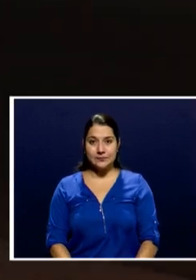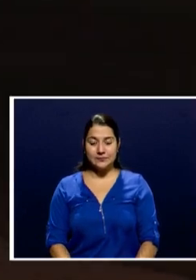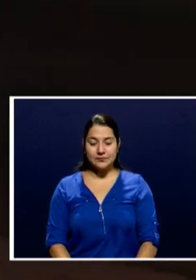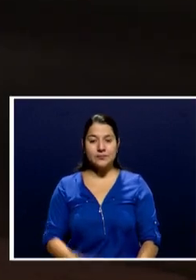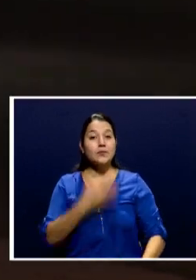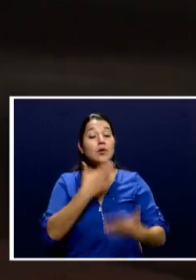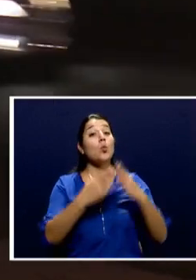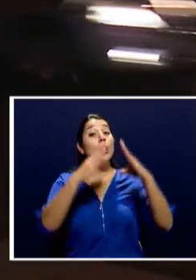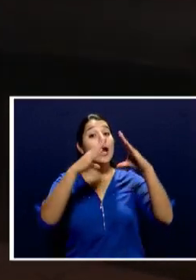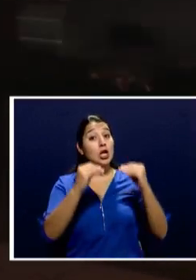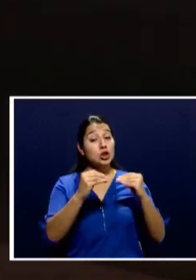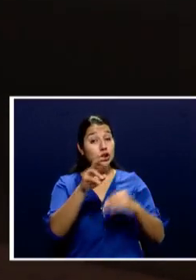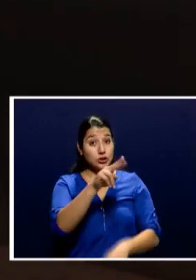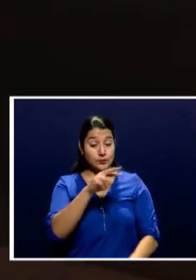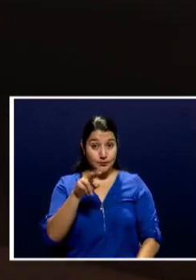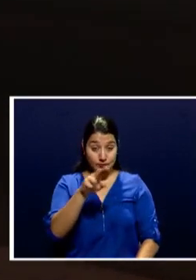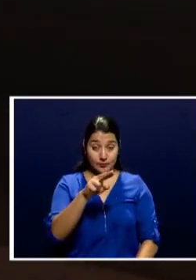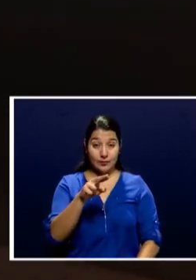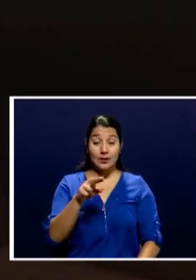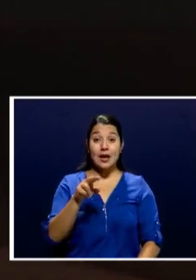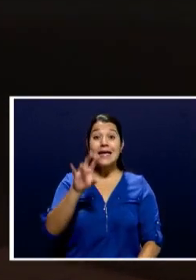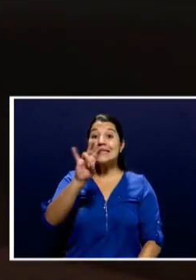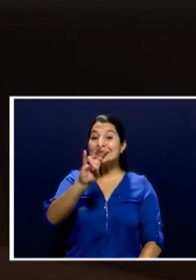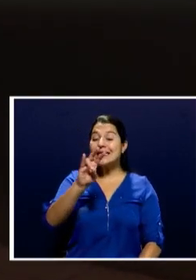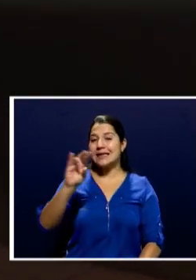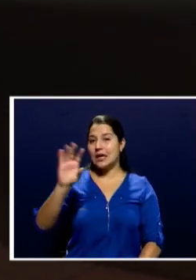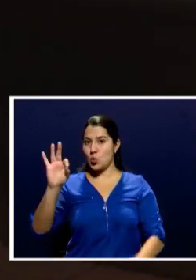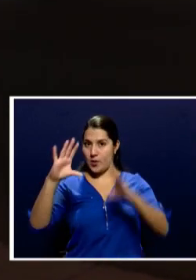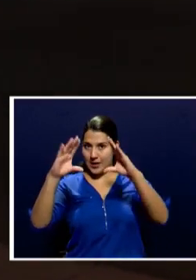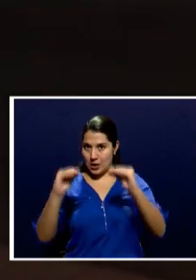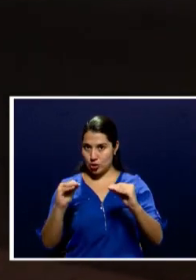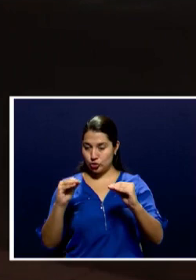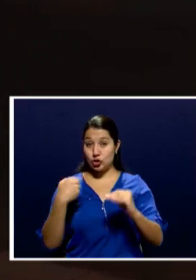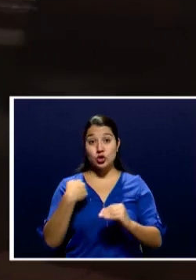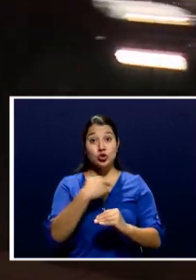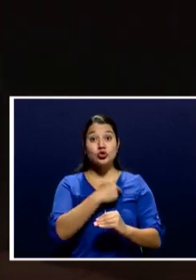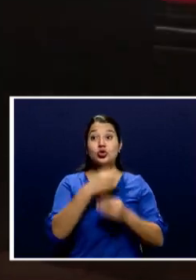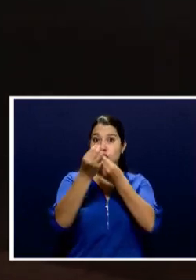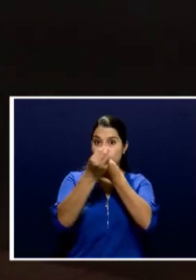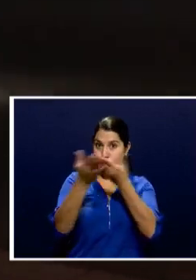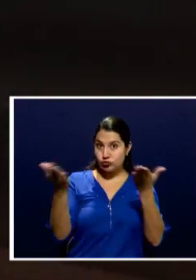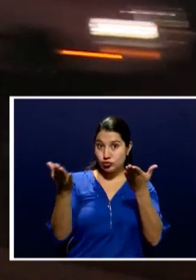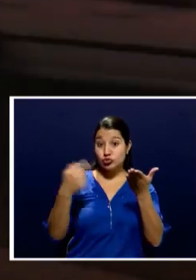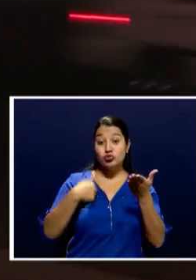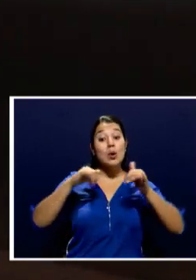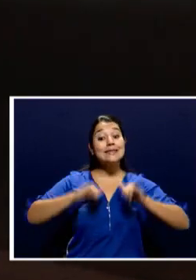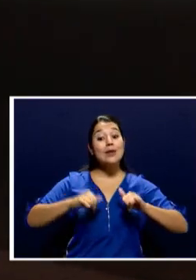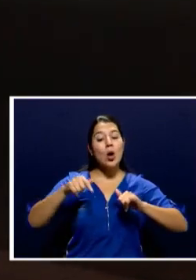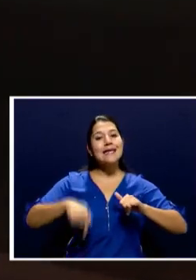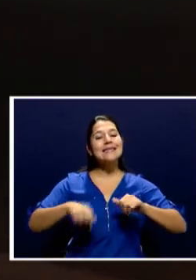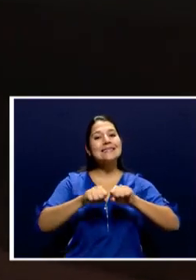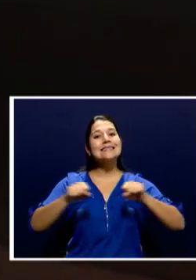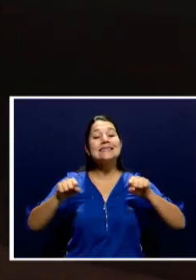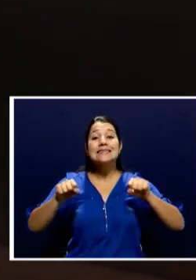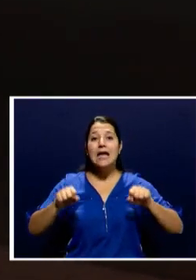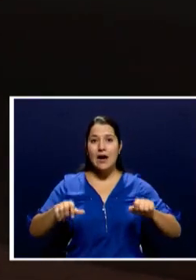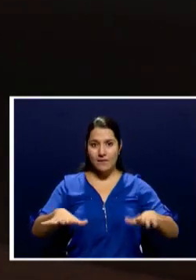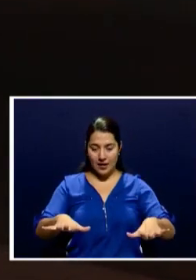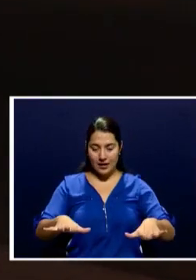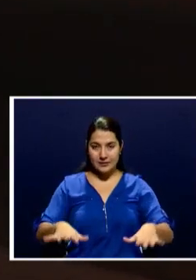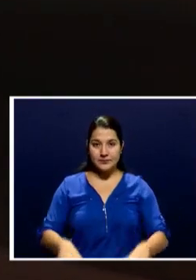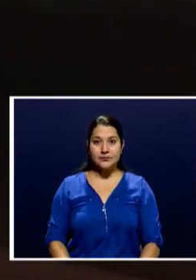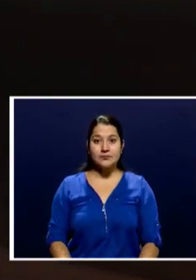Buenas noches, don Ernesto, usted y a todos los televidentes. 7 y 9 minutos de la noche, le informamos, como usted dice, desde la sabana, en las inmediaciones de la estatua